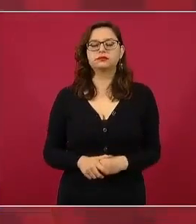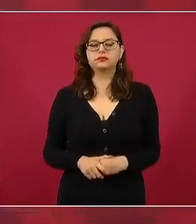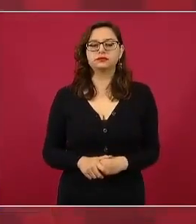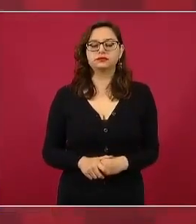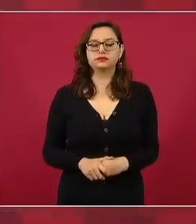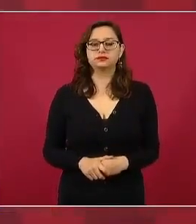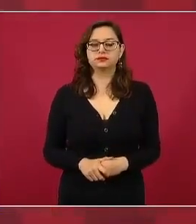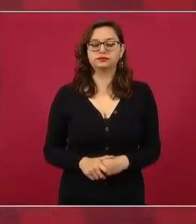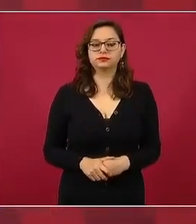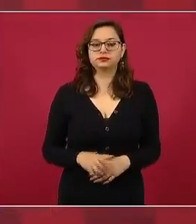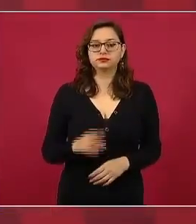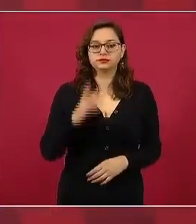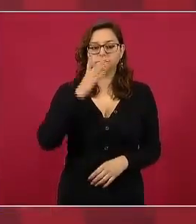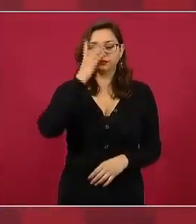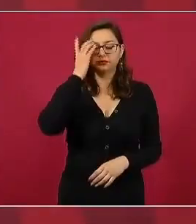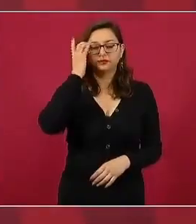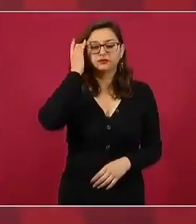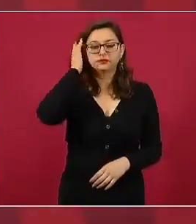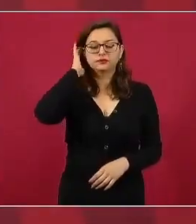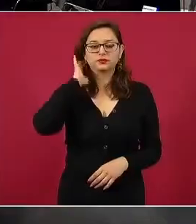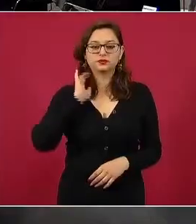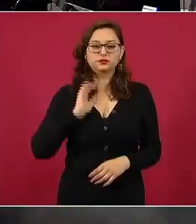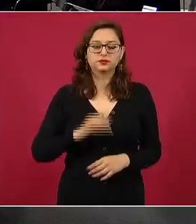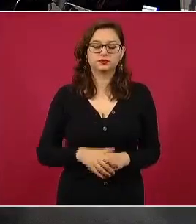Porque Loret,